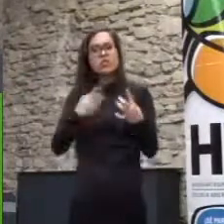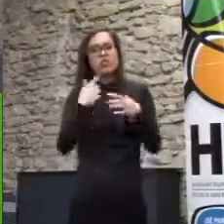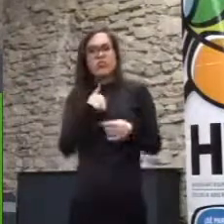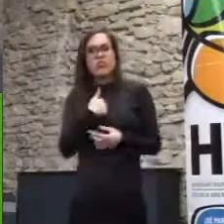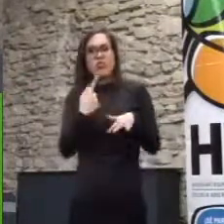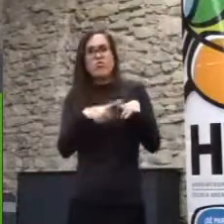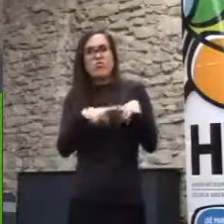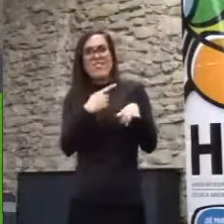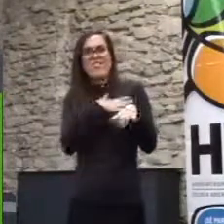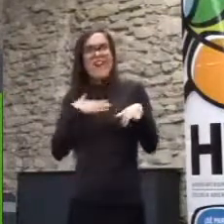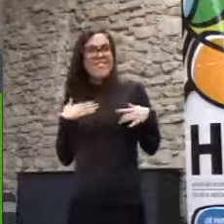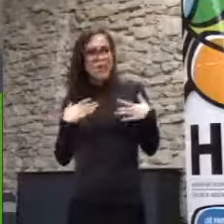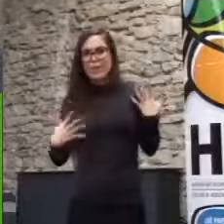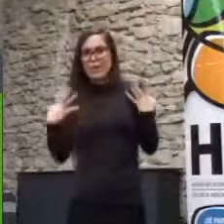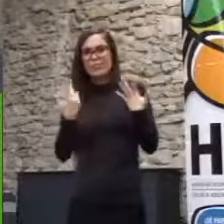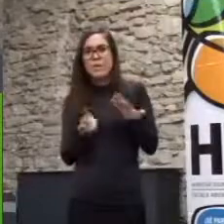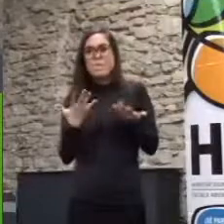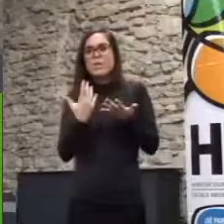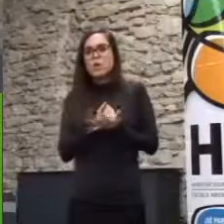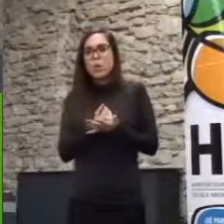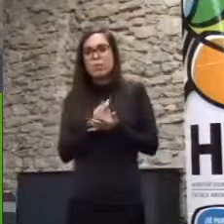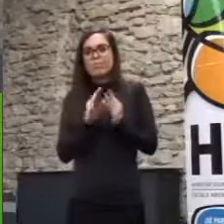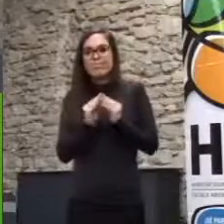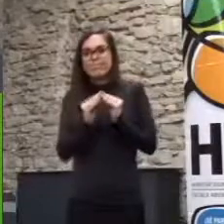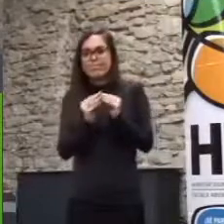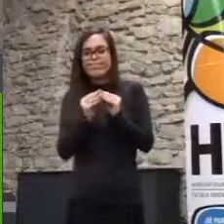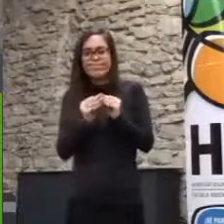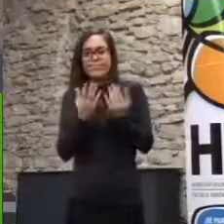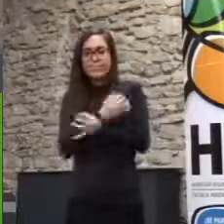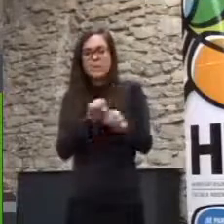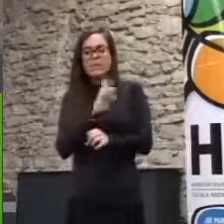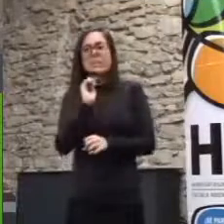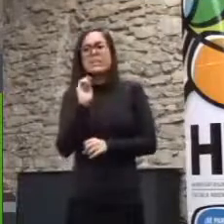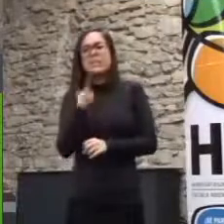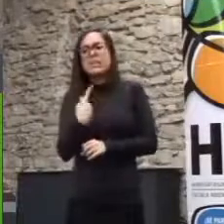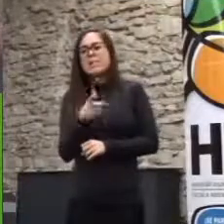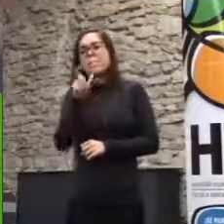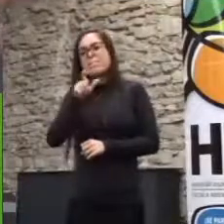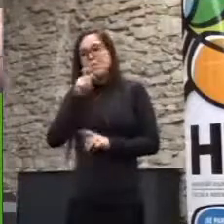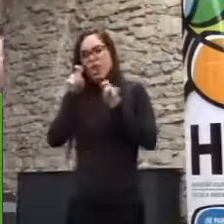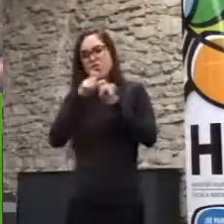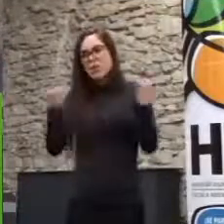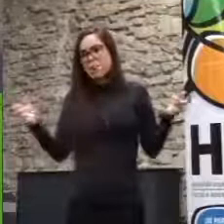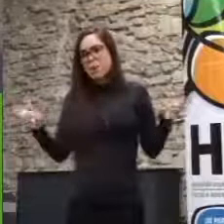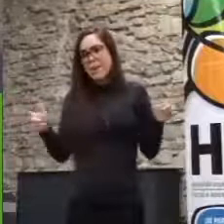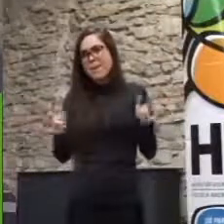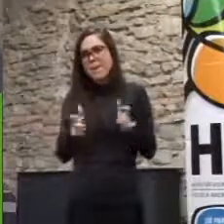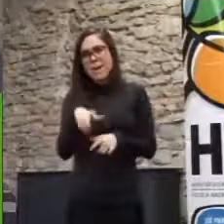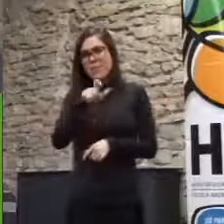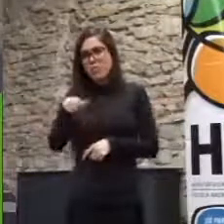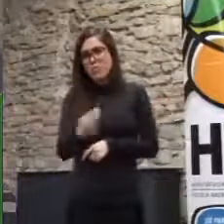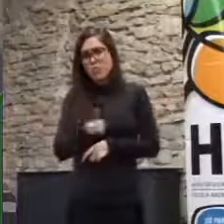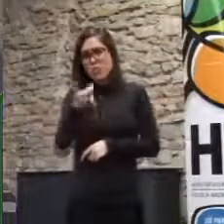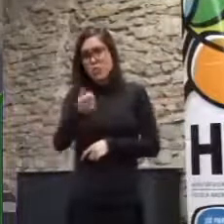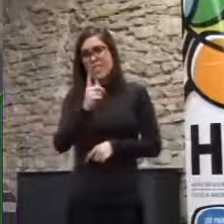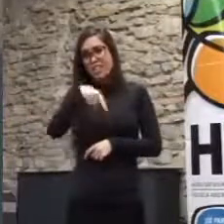pero sí creo que tenemos un problema los periodistas y es que estamos cada vez, también es verdad que estamos menos, que estamos muy poca gente y entonces